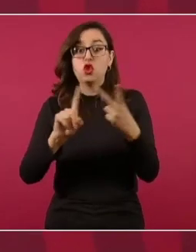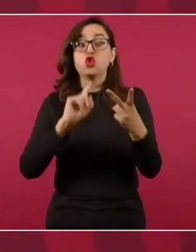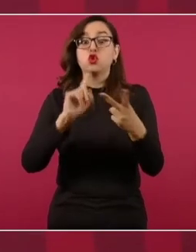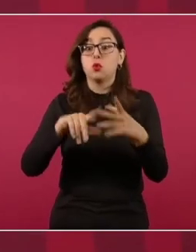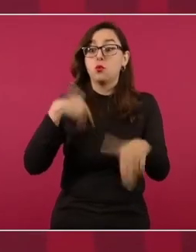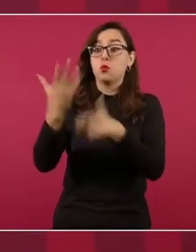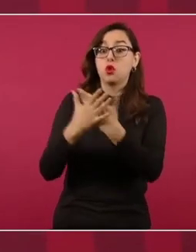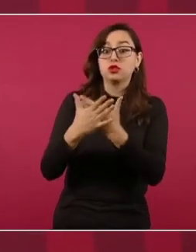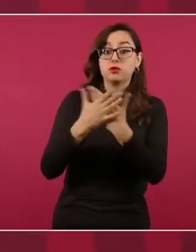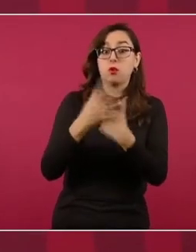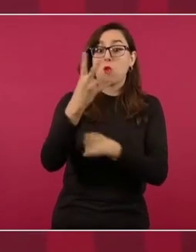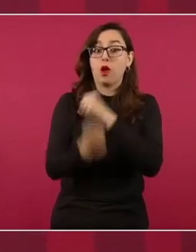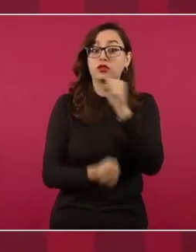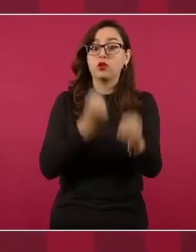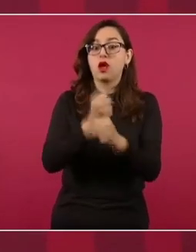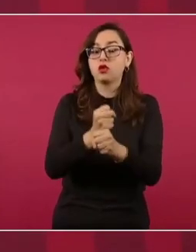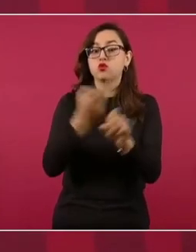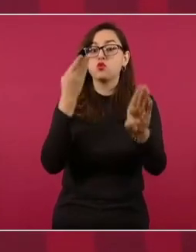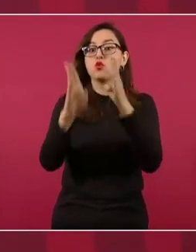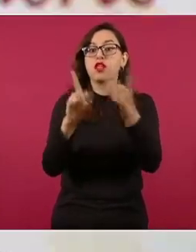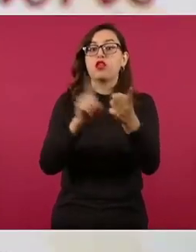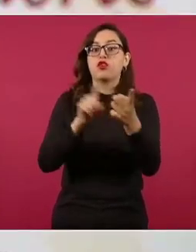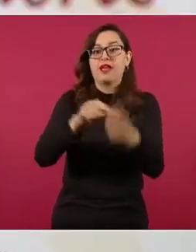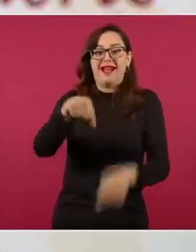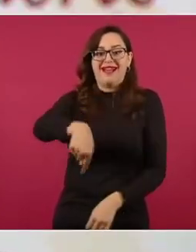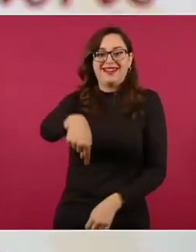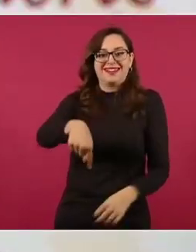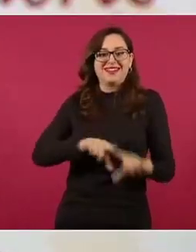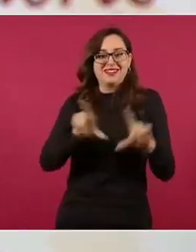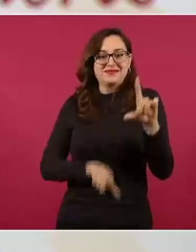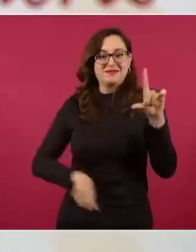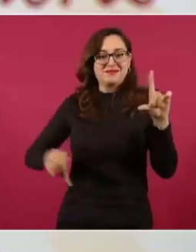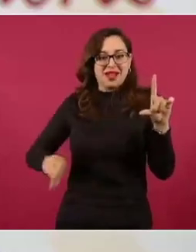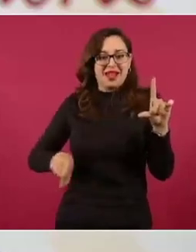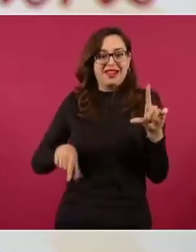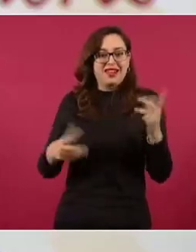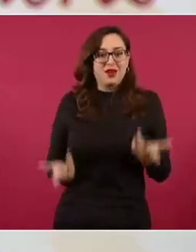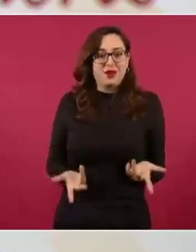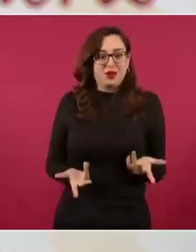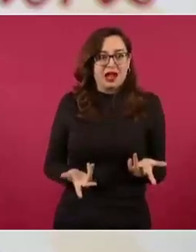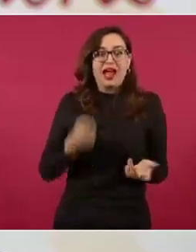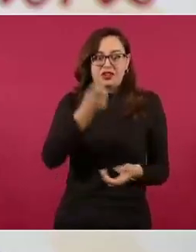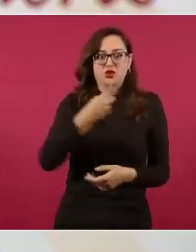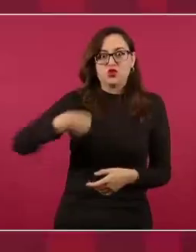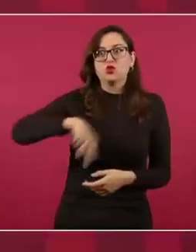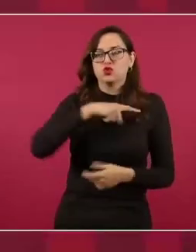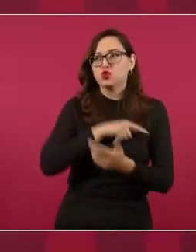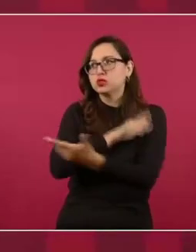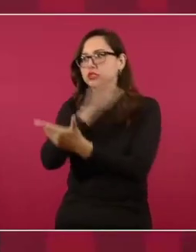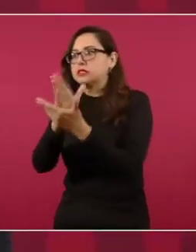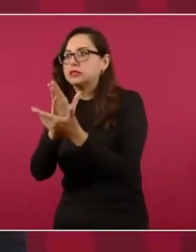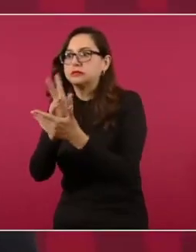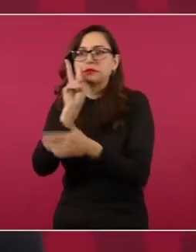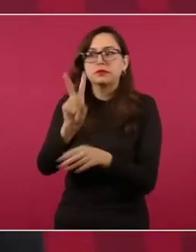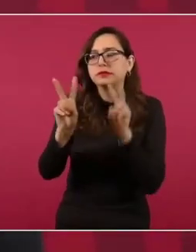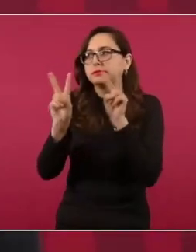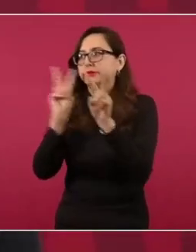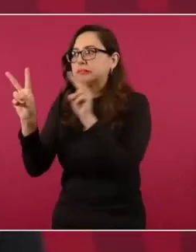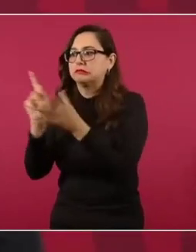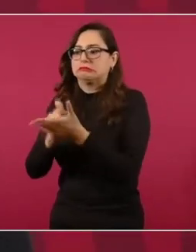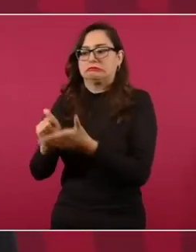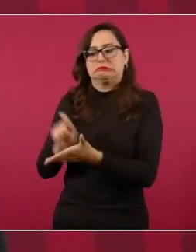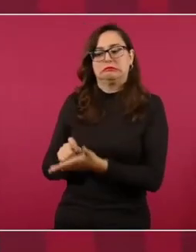Entonces, más vale que vayamos tomando nota de todo lo que está ocurriendo en este mundial, porque el que sigue, como sabemos, México